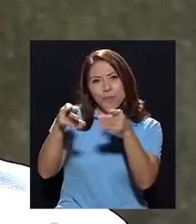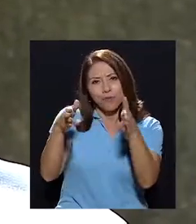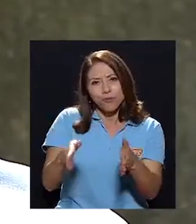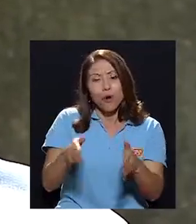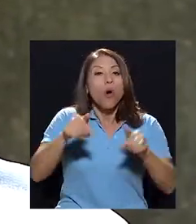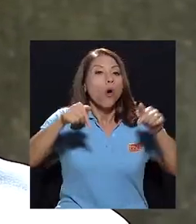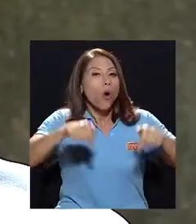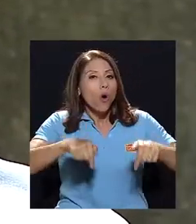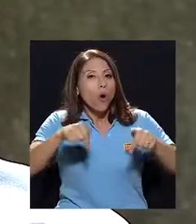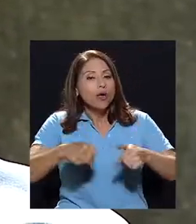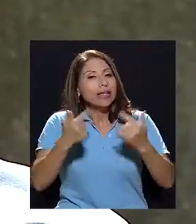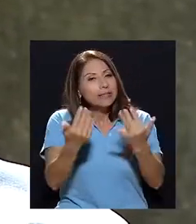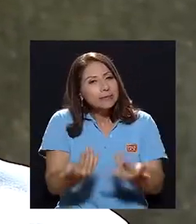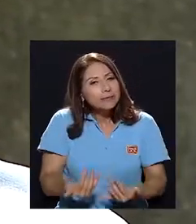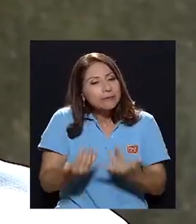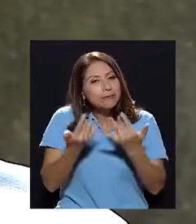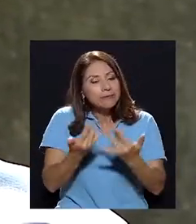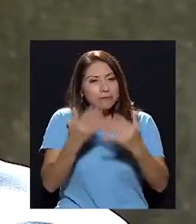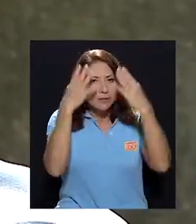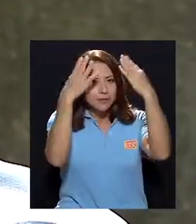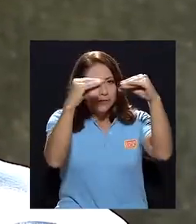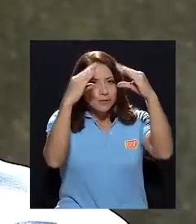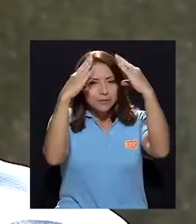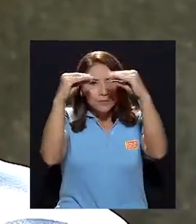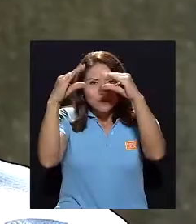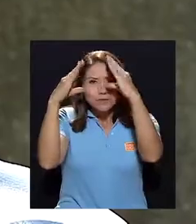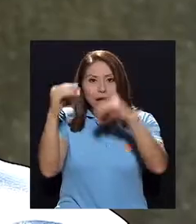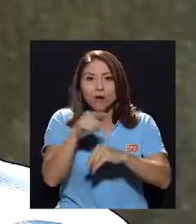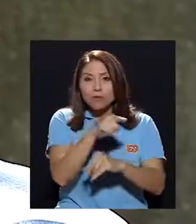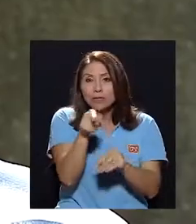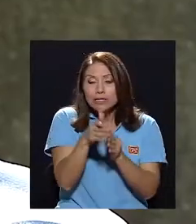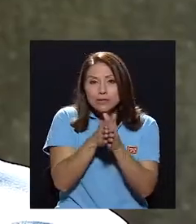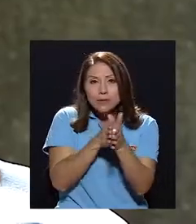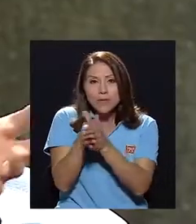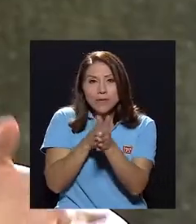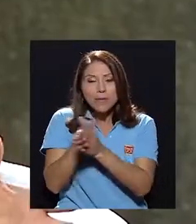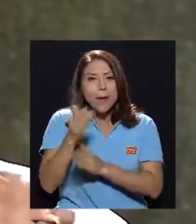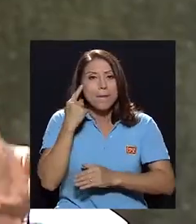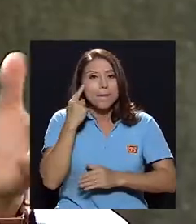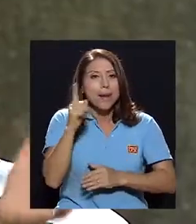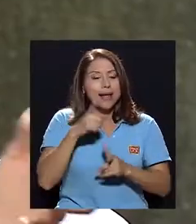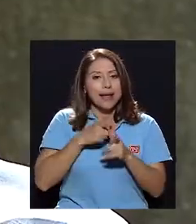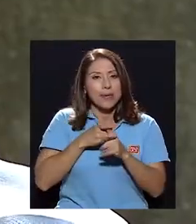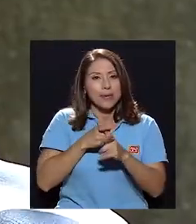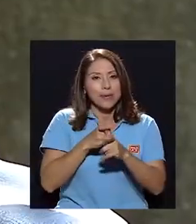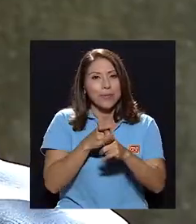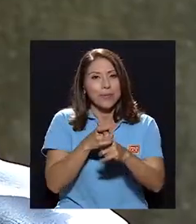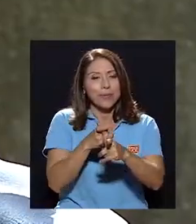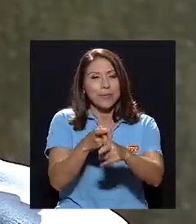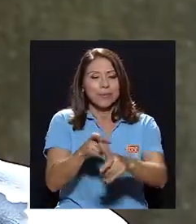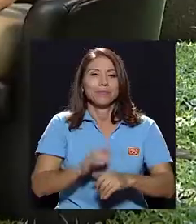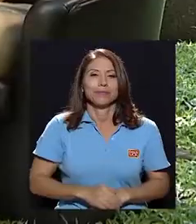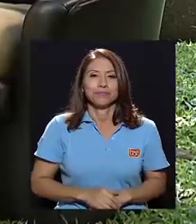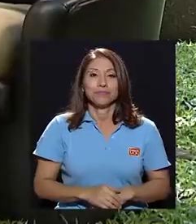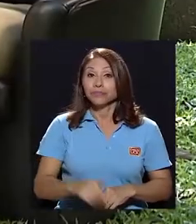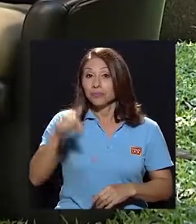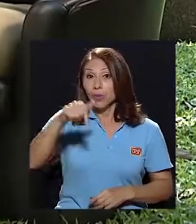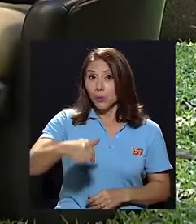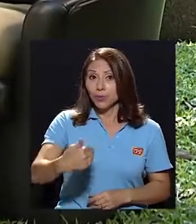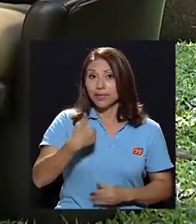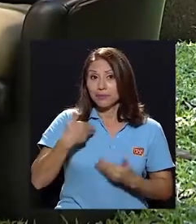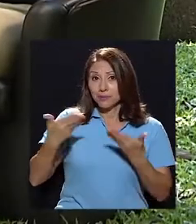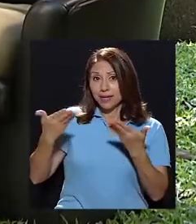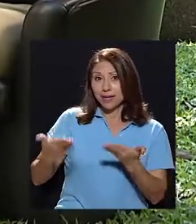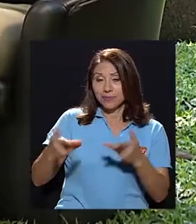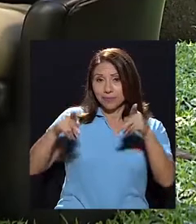hoy esperamos que esta información les sirva suficiente para la práctica del atletismo. Fabiola, y es que hoy